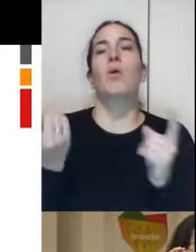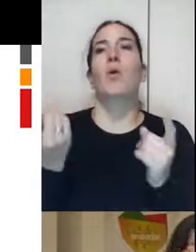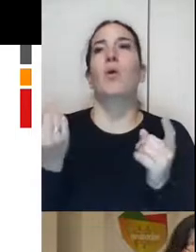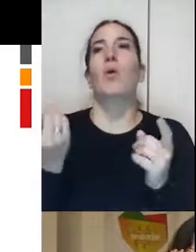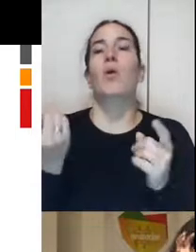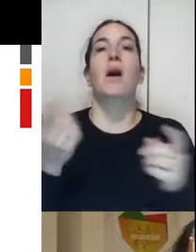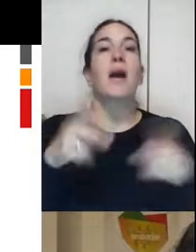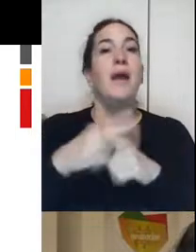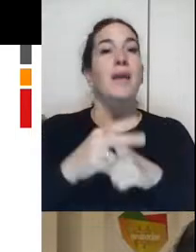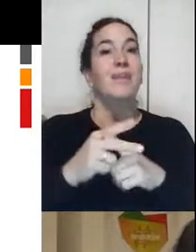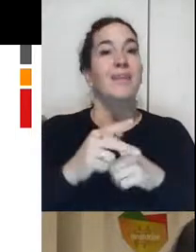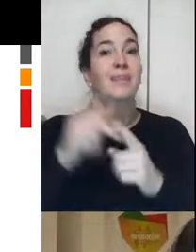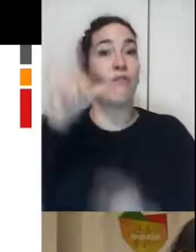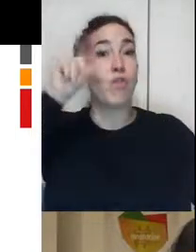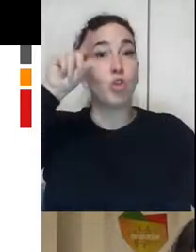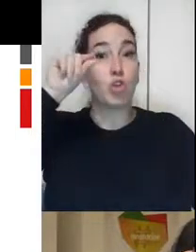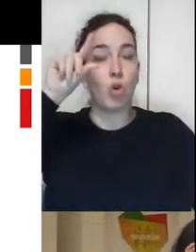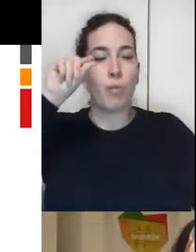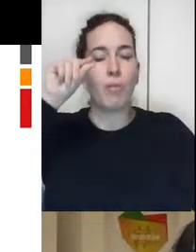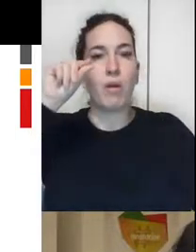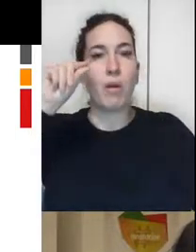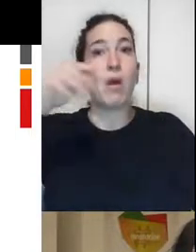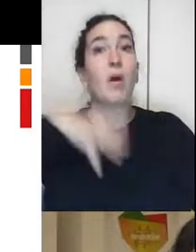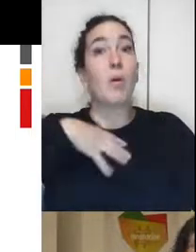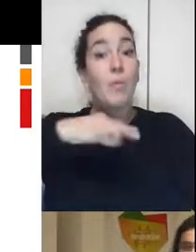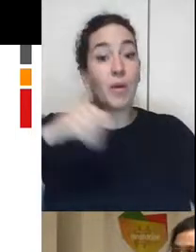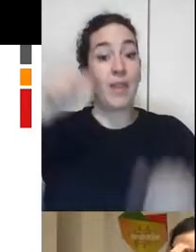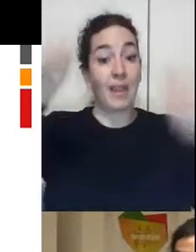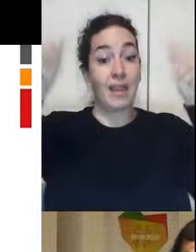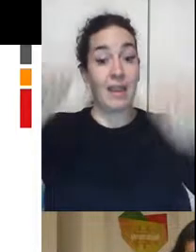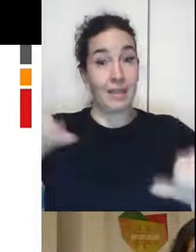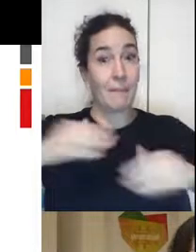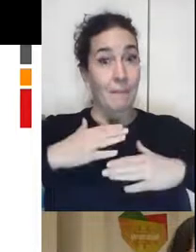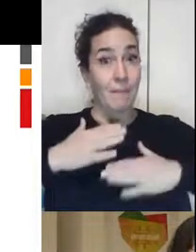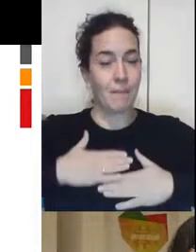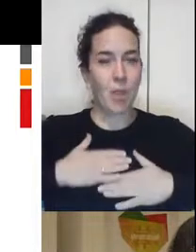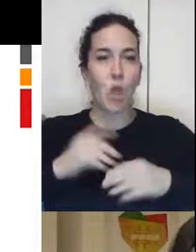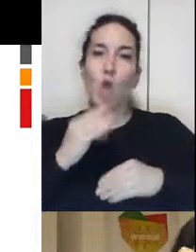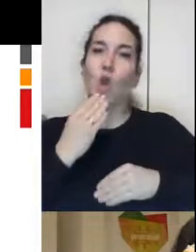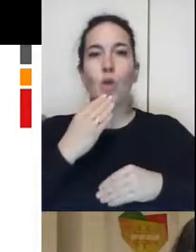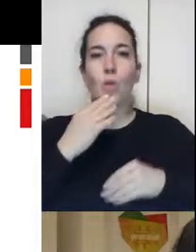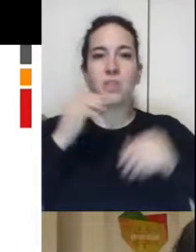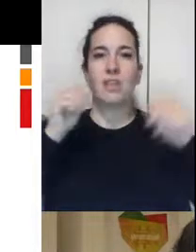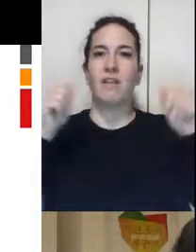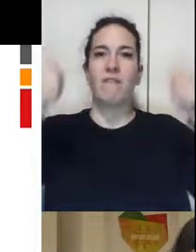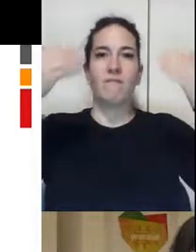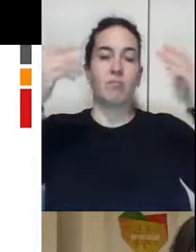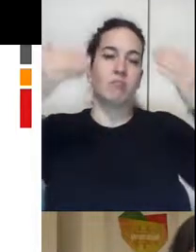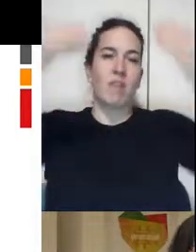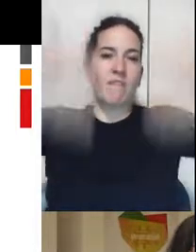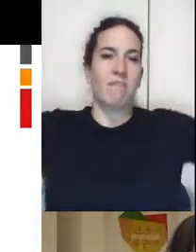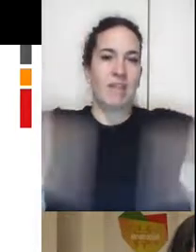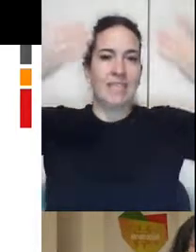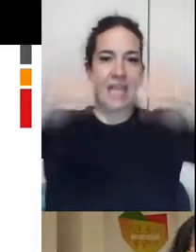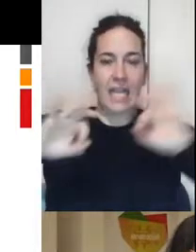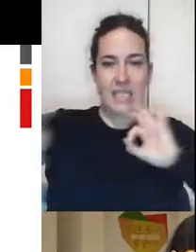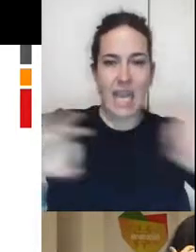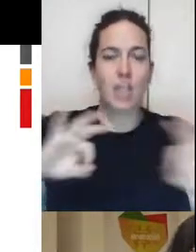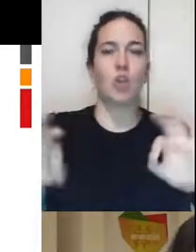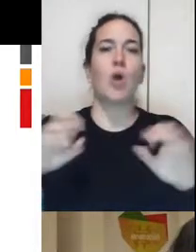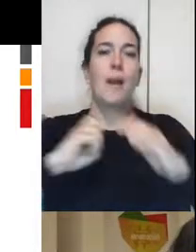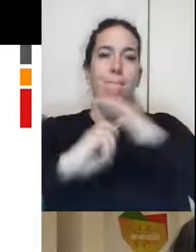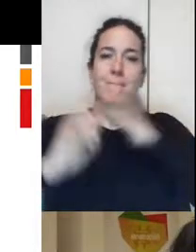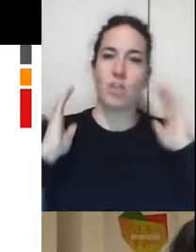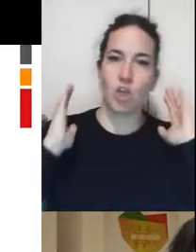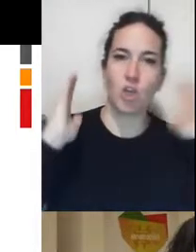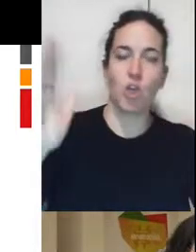el Photoshop, pongan sus carteles dentro de las fachadas de un teatro, dentro de los carteles anunciadores del metro, incluso